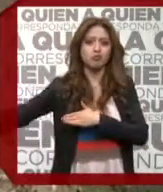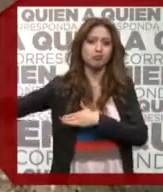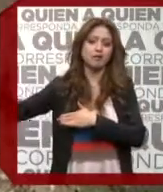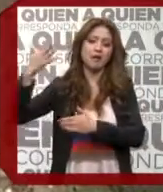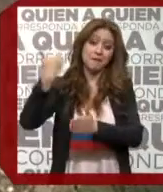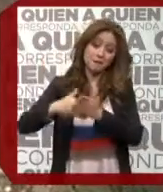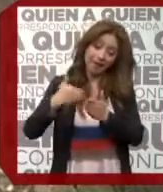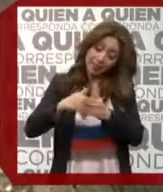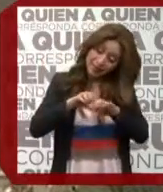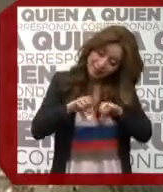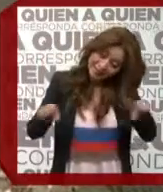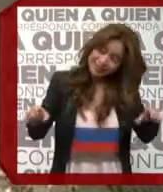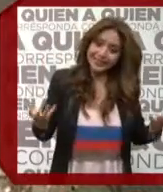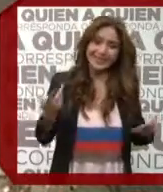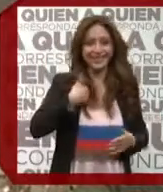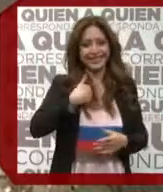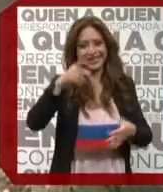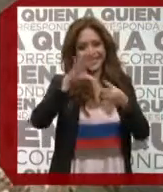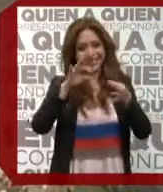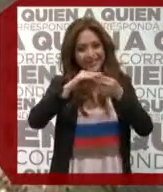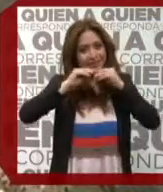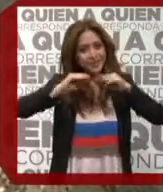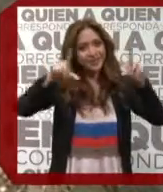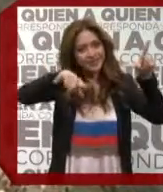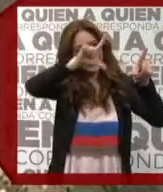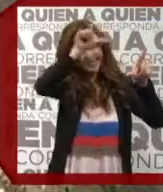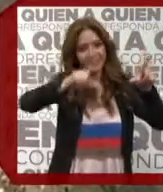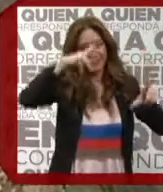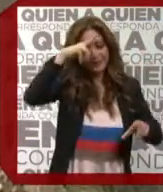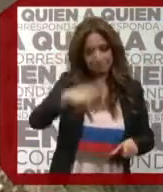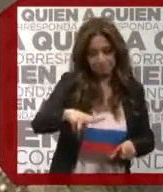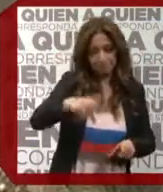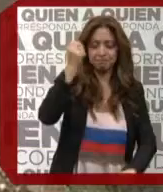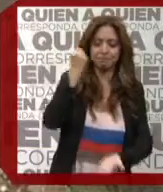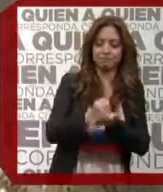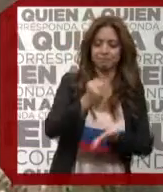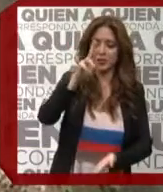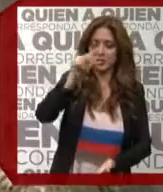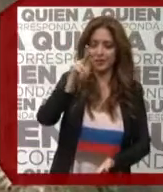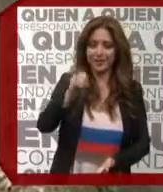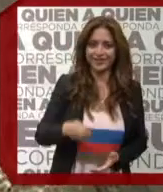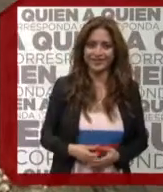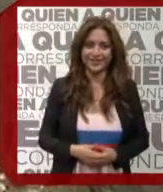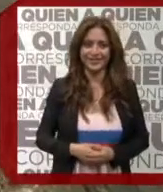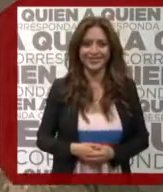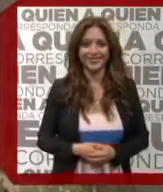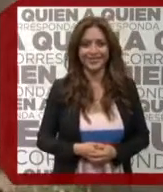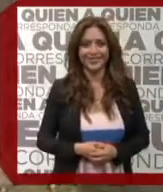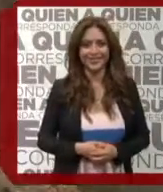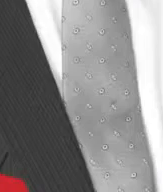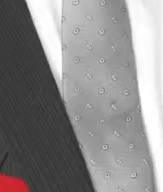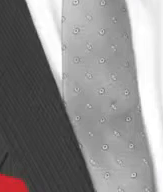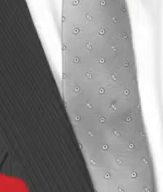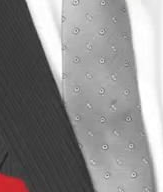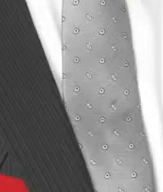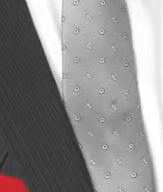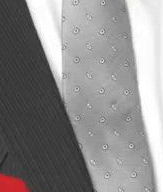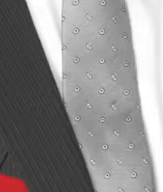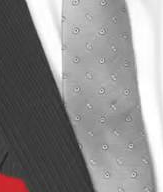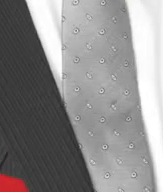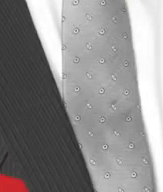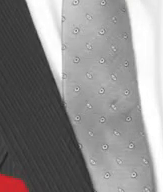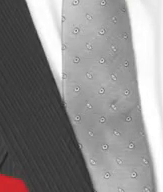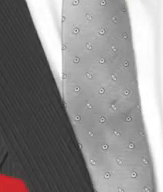falta conectarla. Y yo voy a seguir reportando desde cualquier punto de la República Mexicana, para quien corresponda. El ruido.